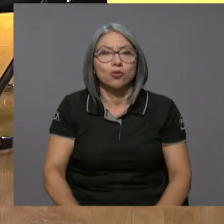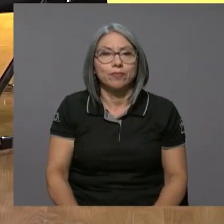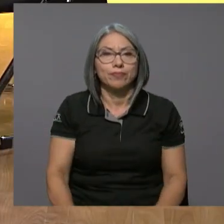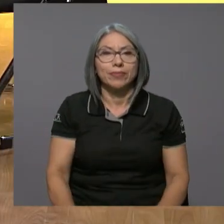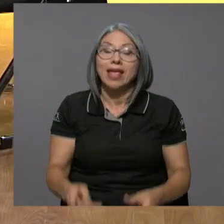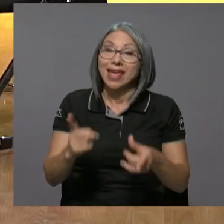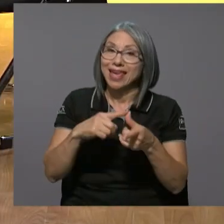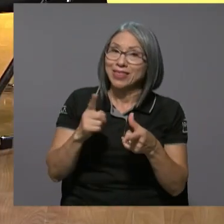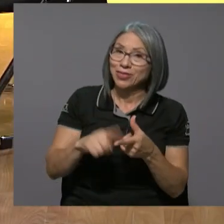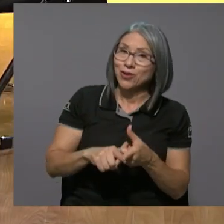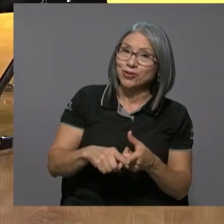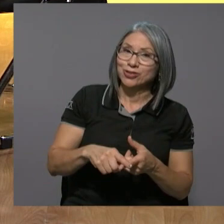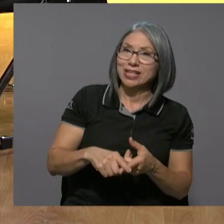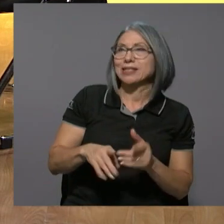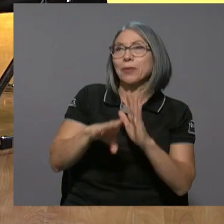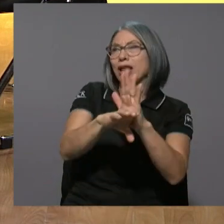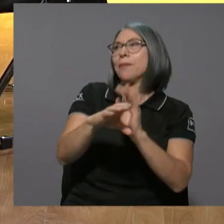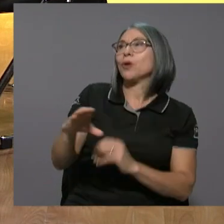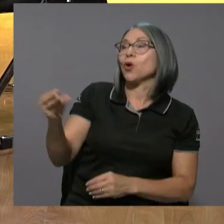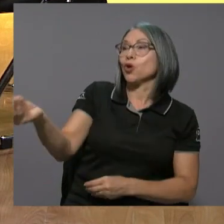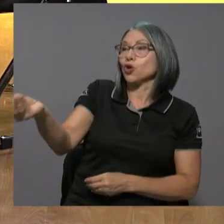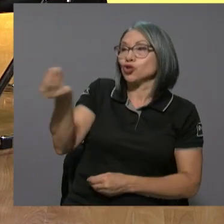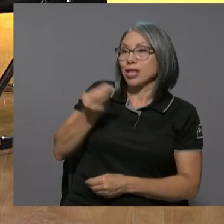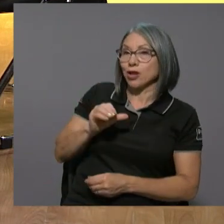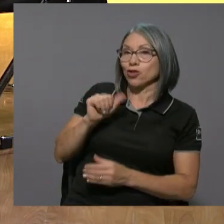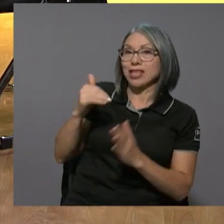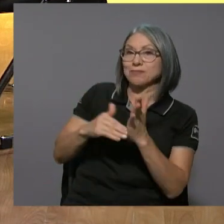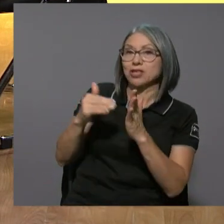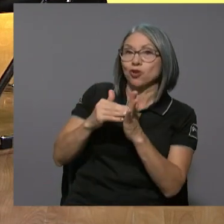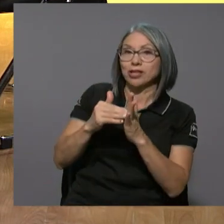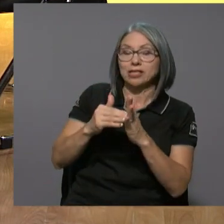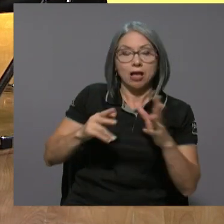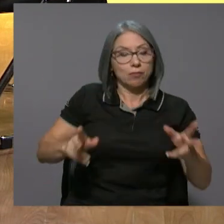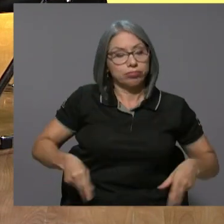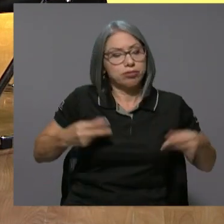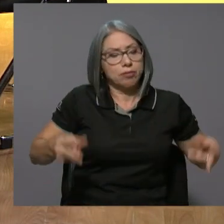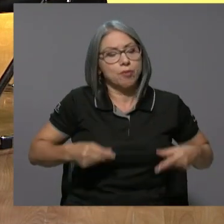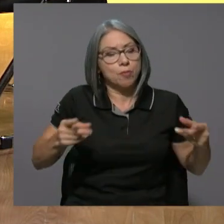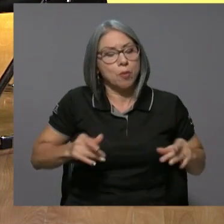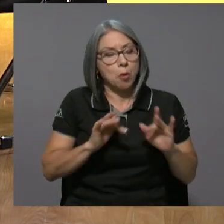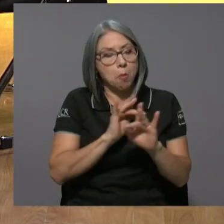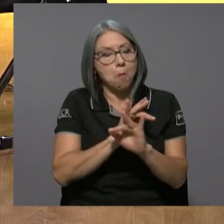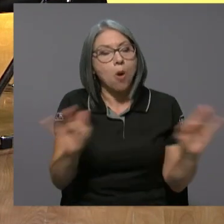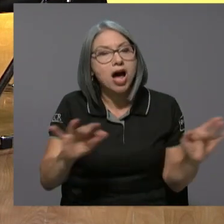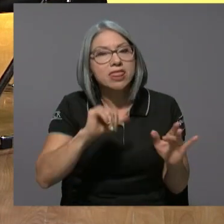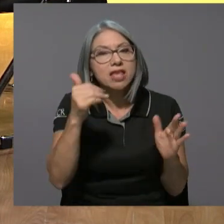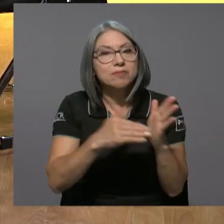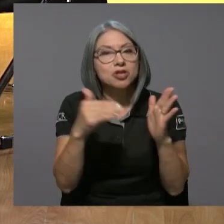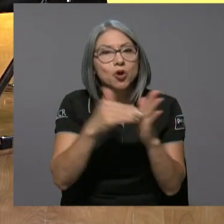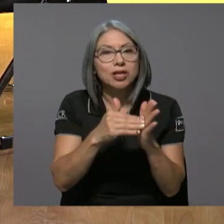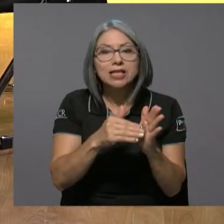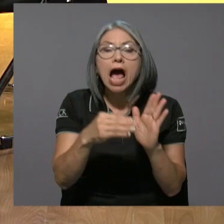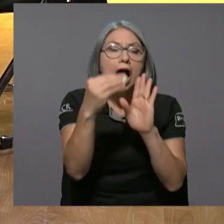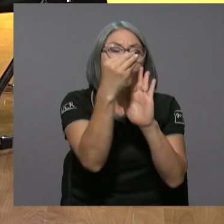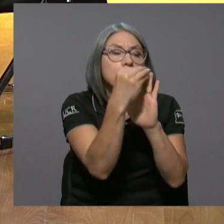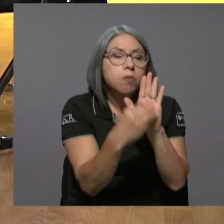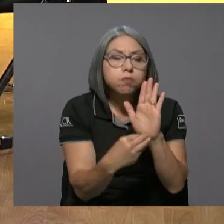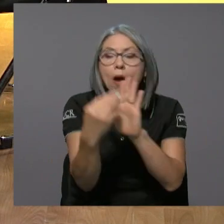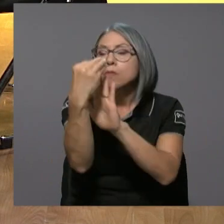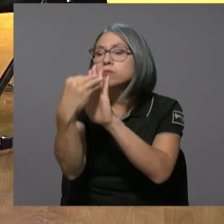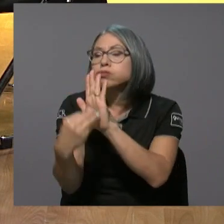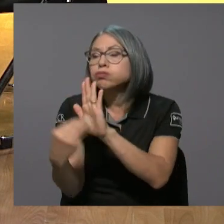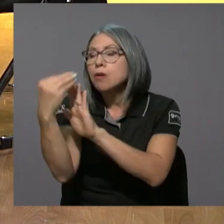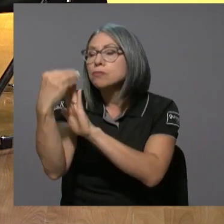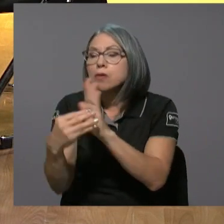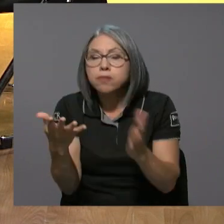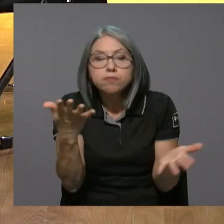nos dieron 10 millones y se gastaron los 10 millones, hasta el último centavo. Ahí están las cuentas, ahí están los balances, ahí están los resultados,